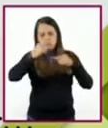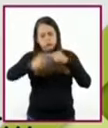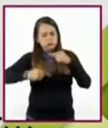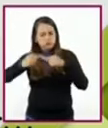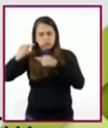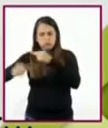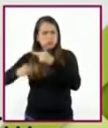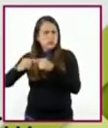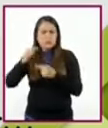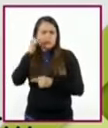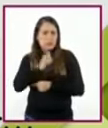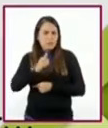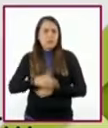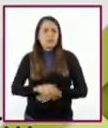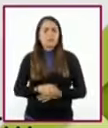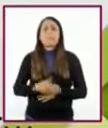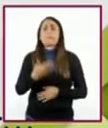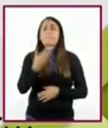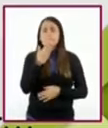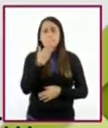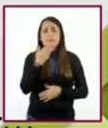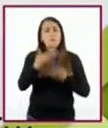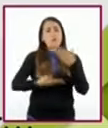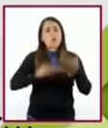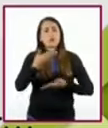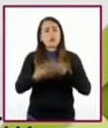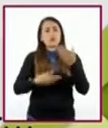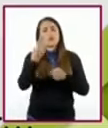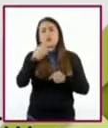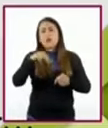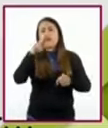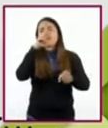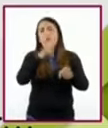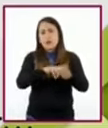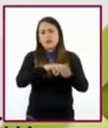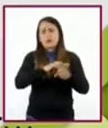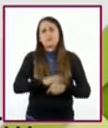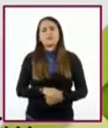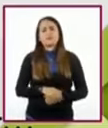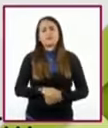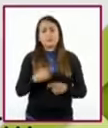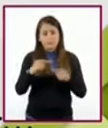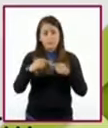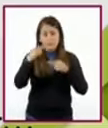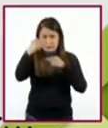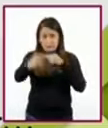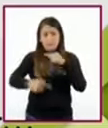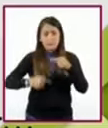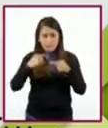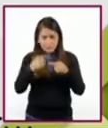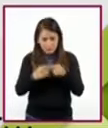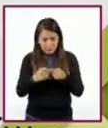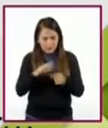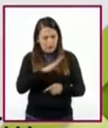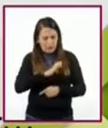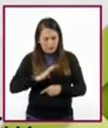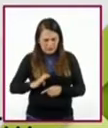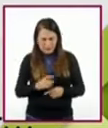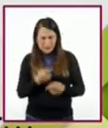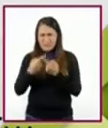Muy bien, procesos naturales. En este ciclo, los microorganismos